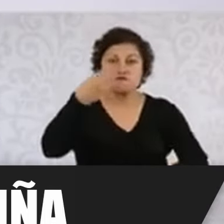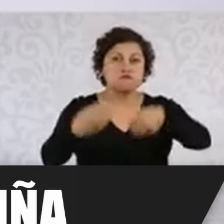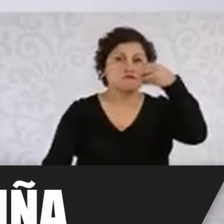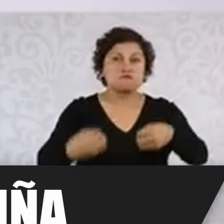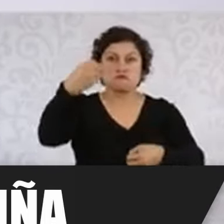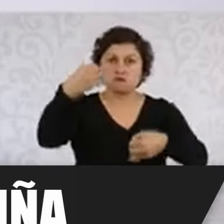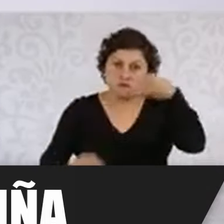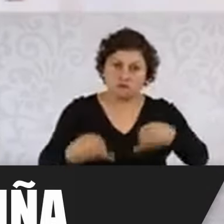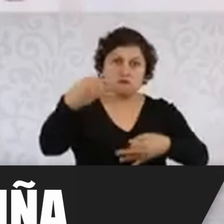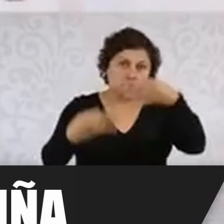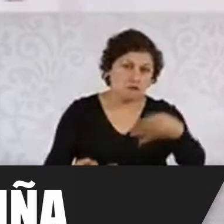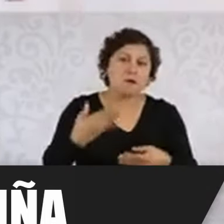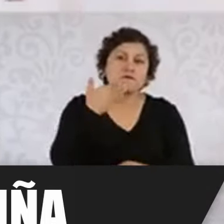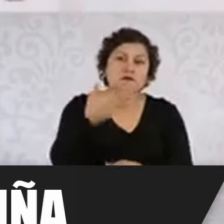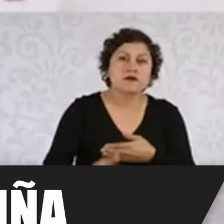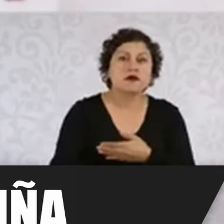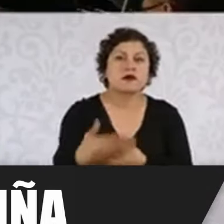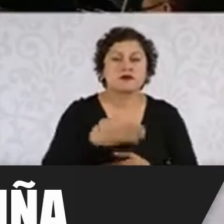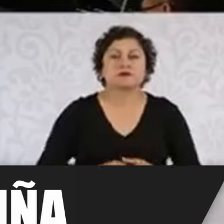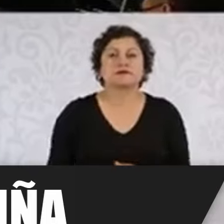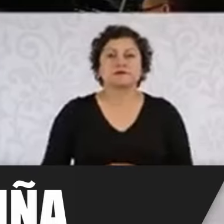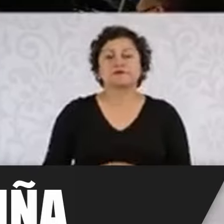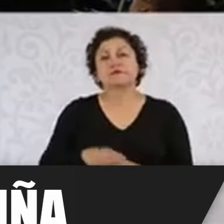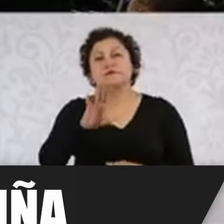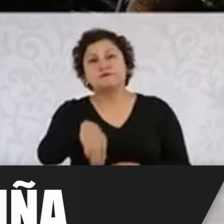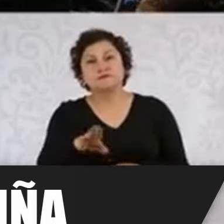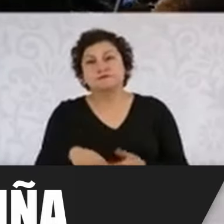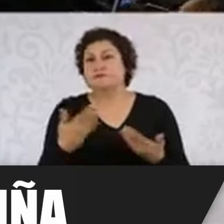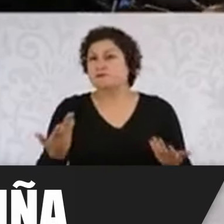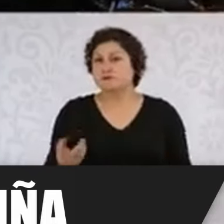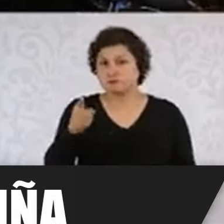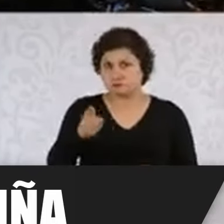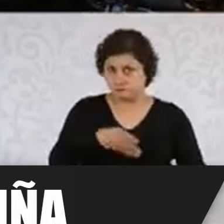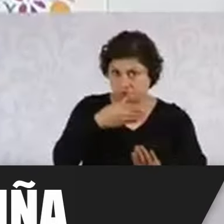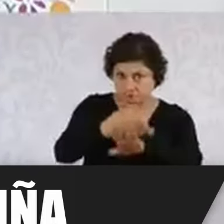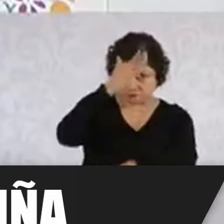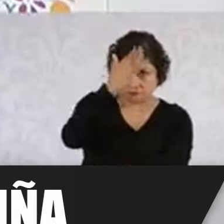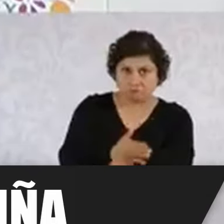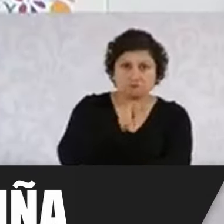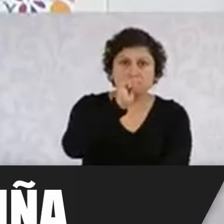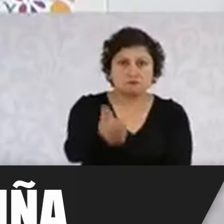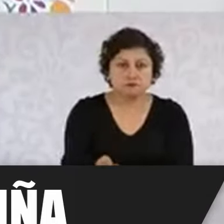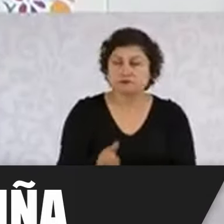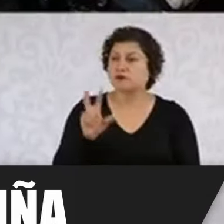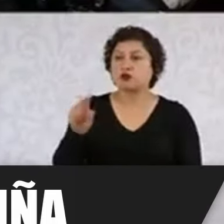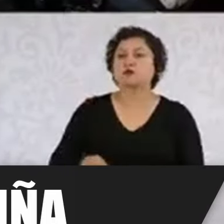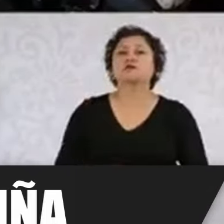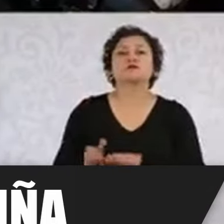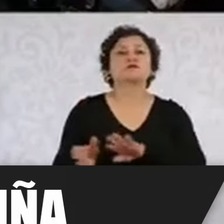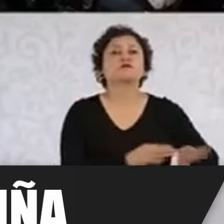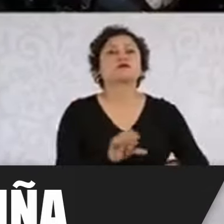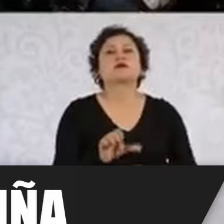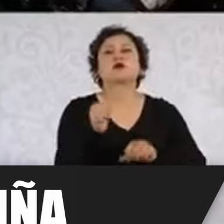ministras. Presidenta, entonces no se tomará ningún tipo de acciones. No. En otro tema también preguntarle,